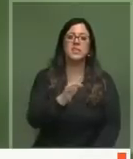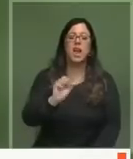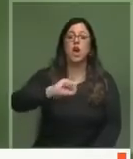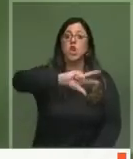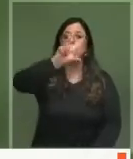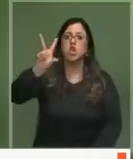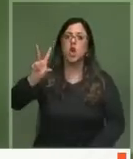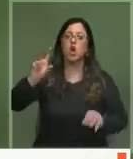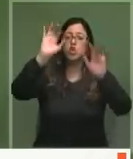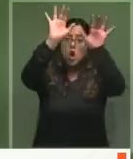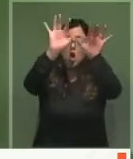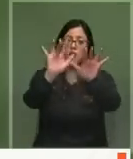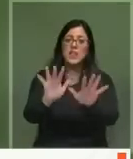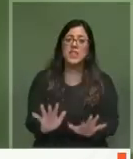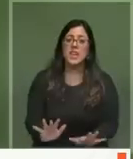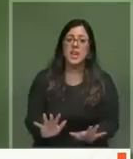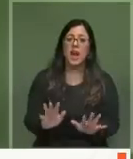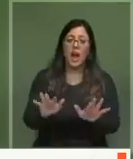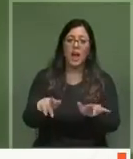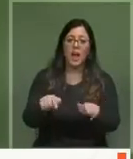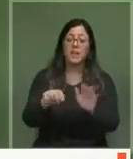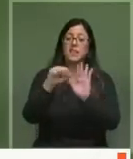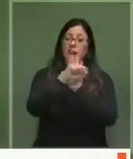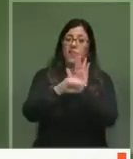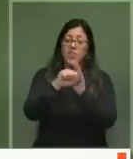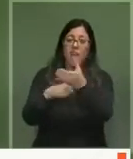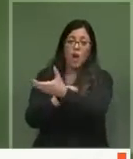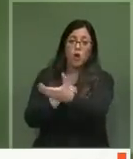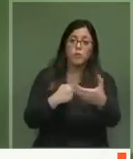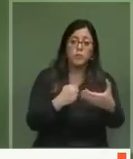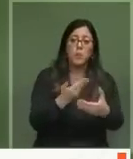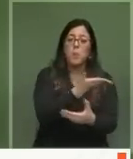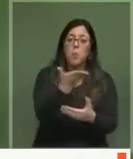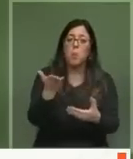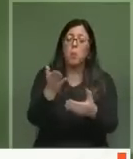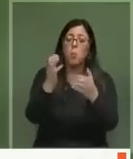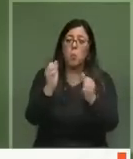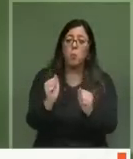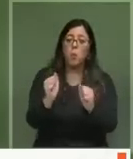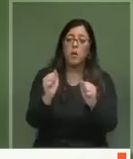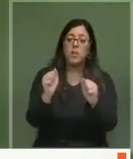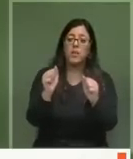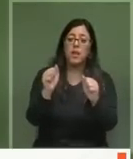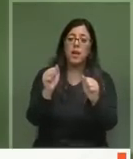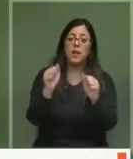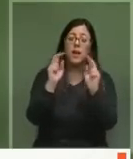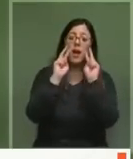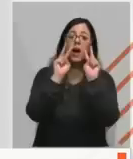Hacer este video, hermano, para que ustedes puedan ver, mira dónde voy llegando.